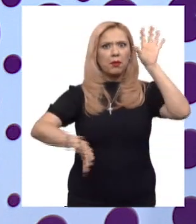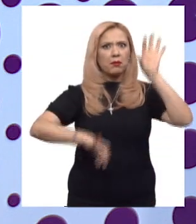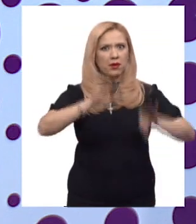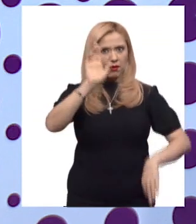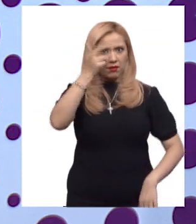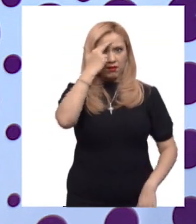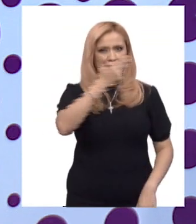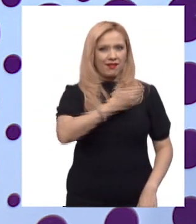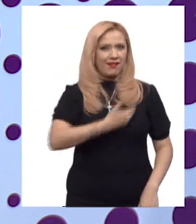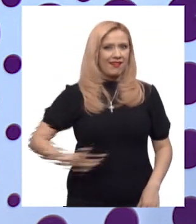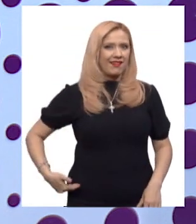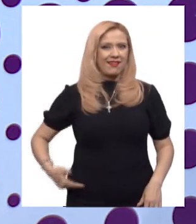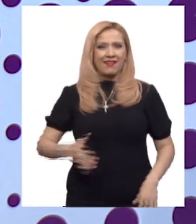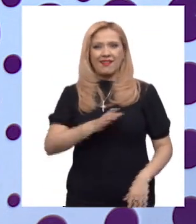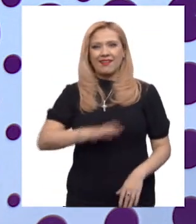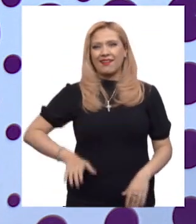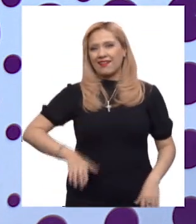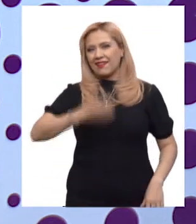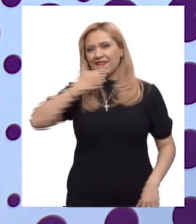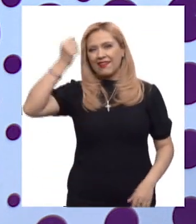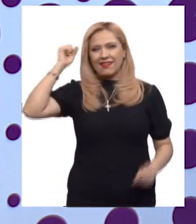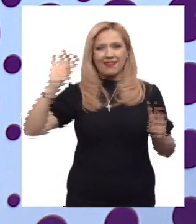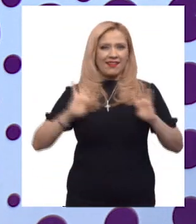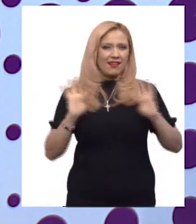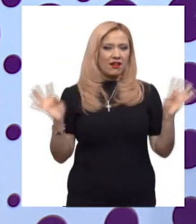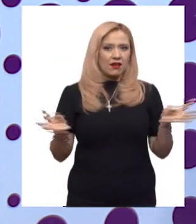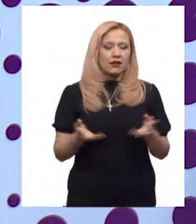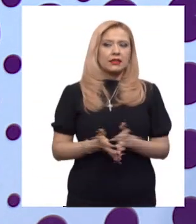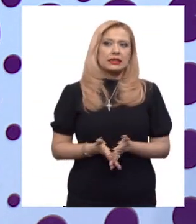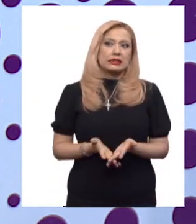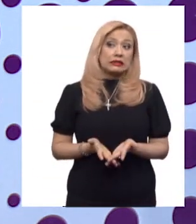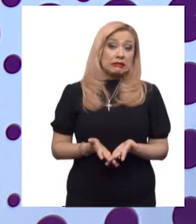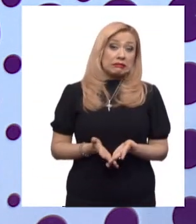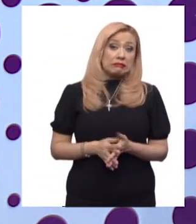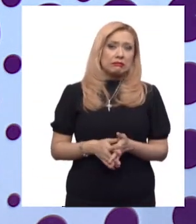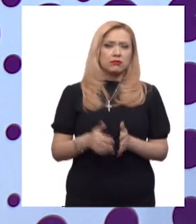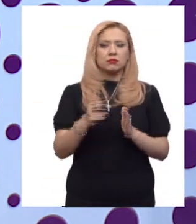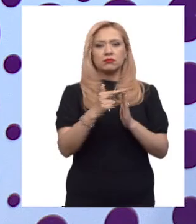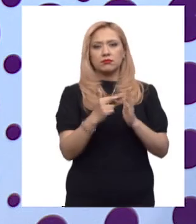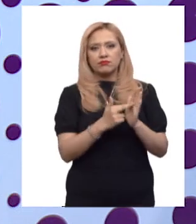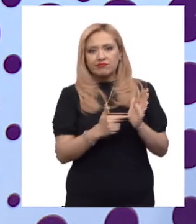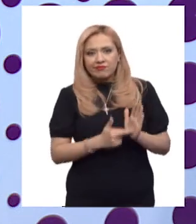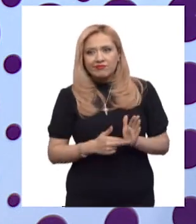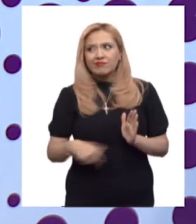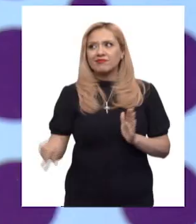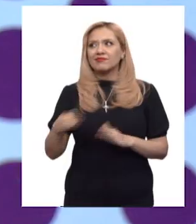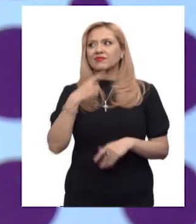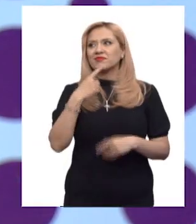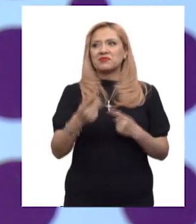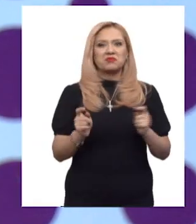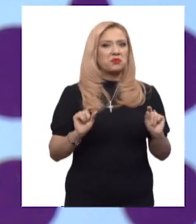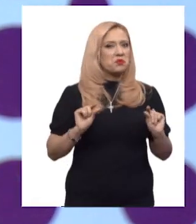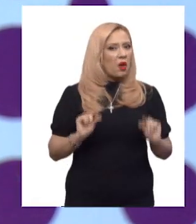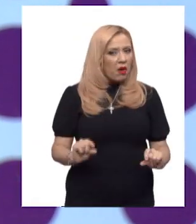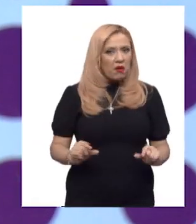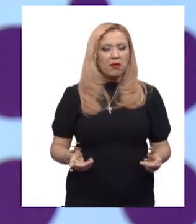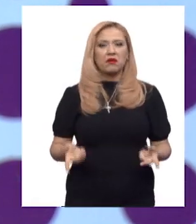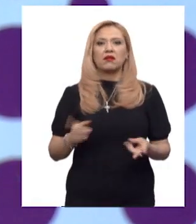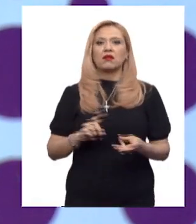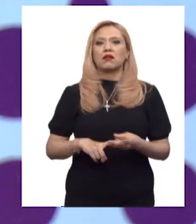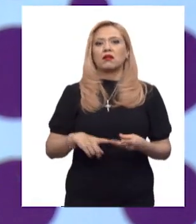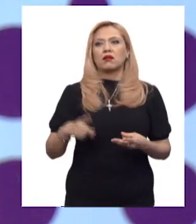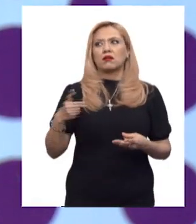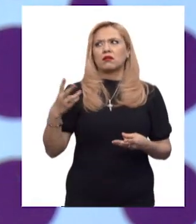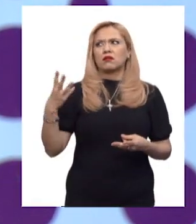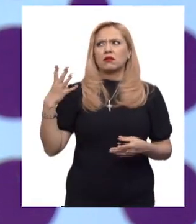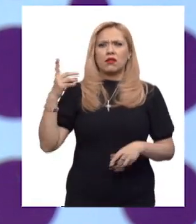decía, es interesante. Los lineamientos escasos, como se dijo en sociedad civil, y la plataforma hace días que no la checo, pero